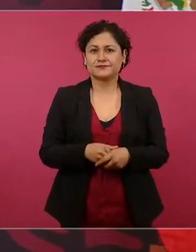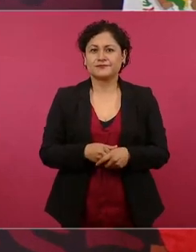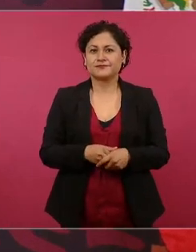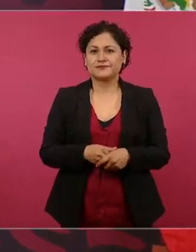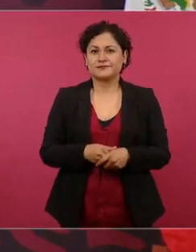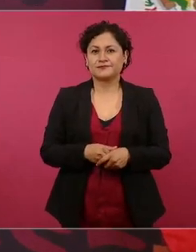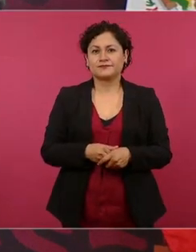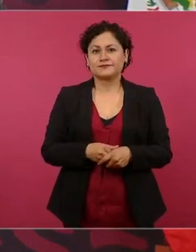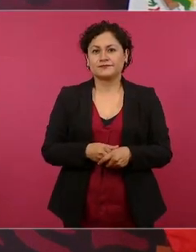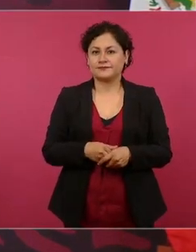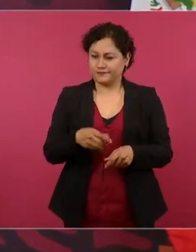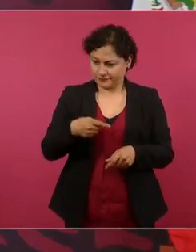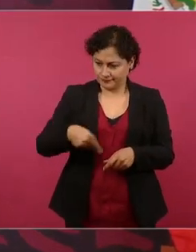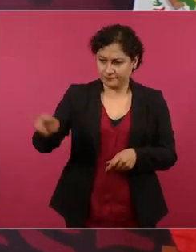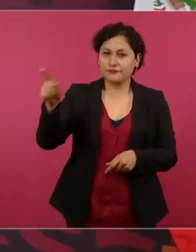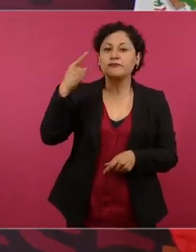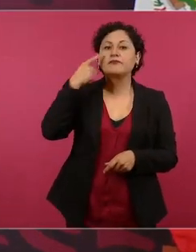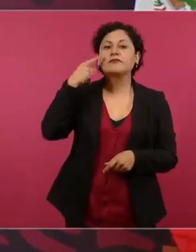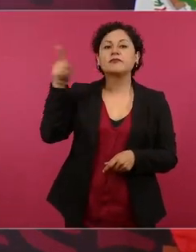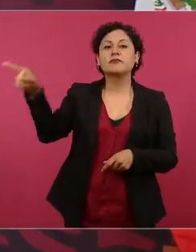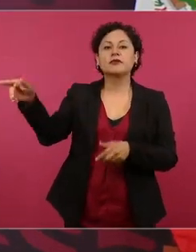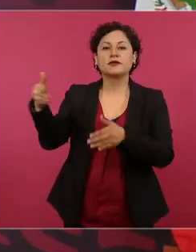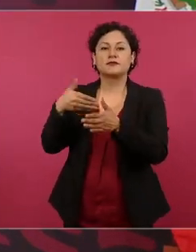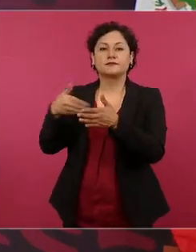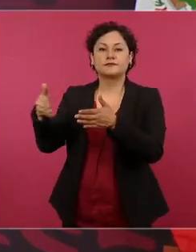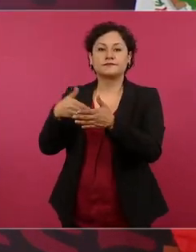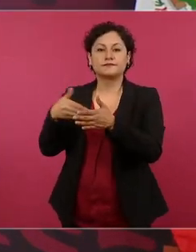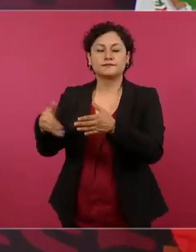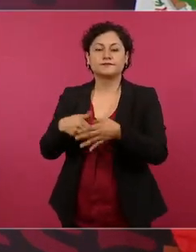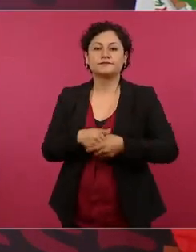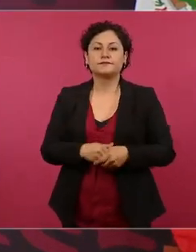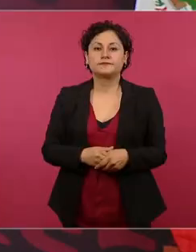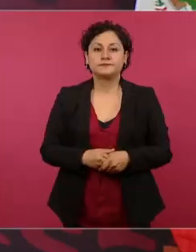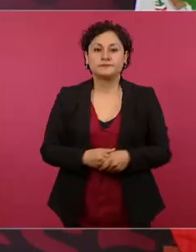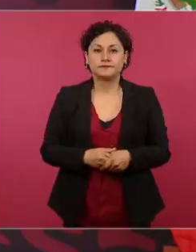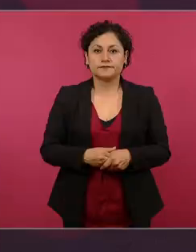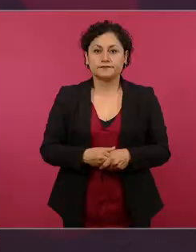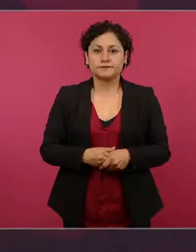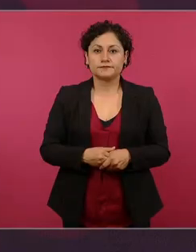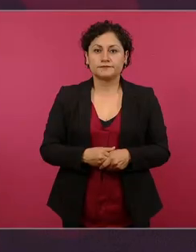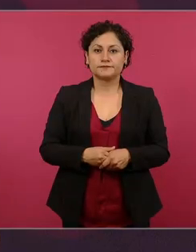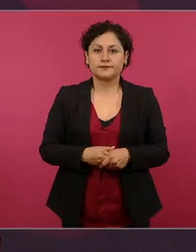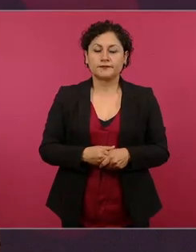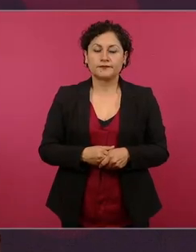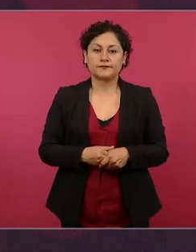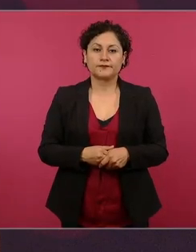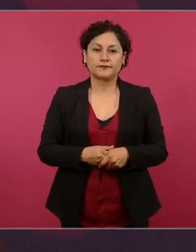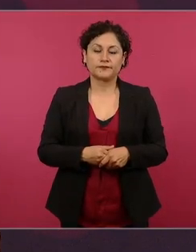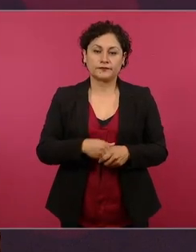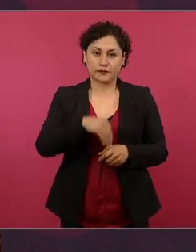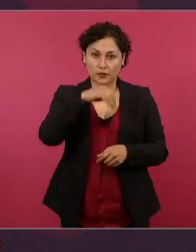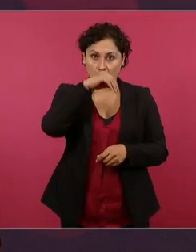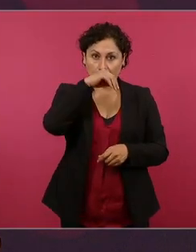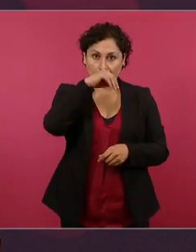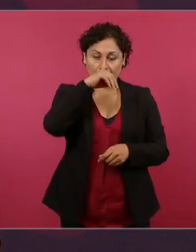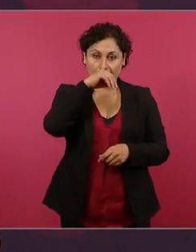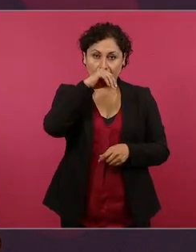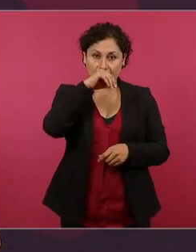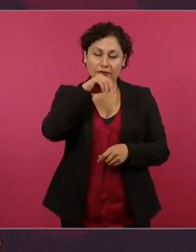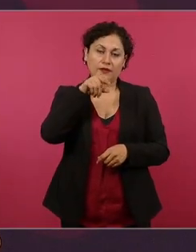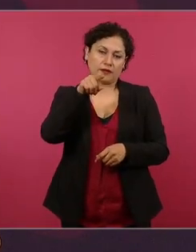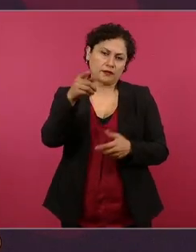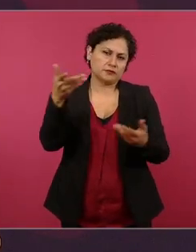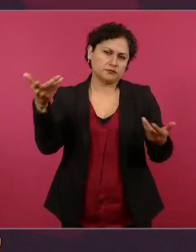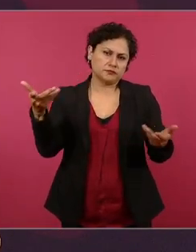Ve allá a la cocina. Antes no porque era una fonda,